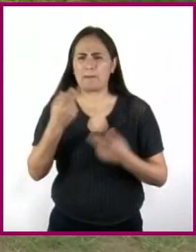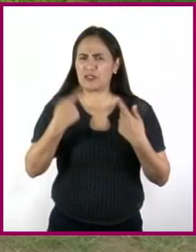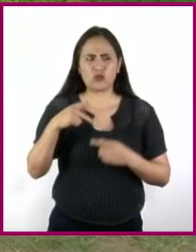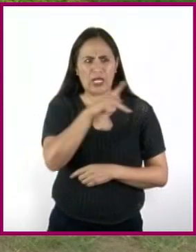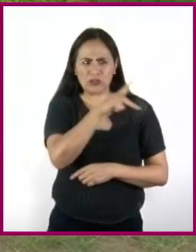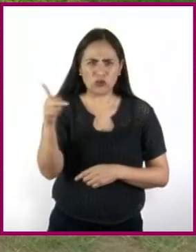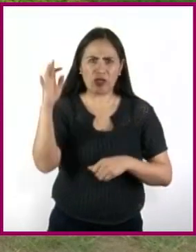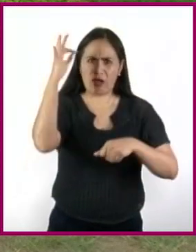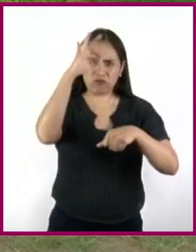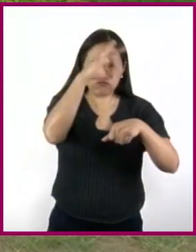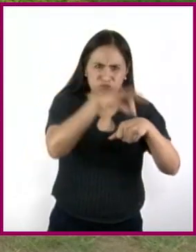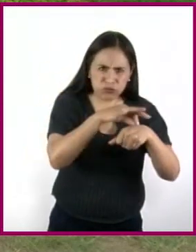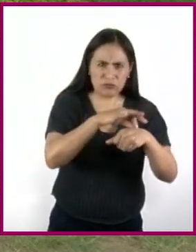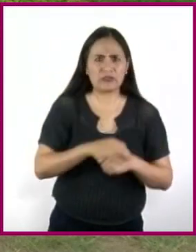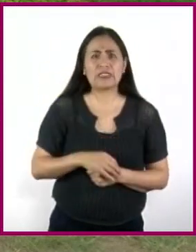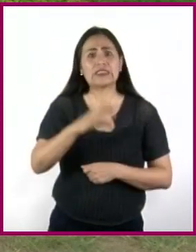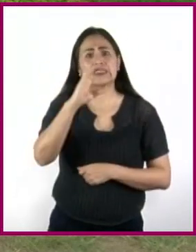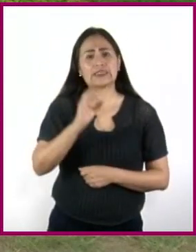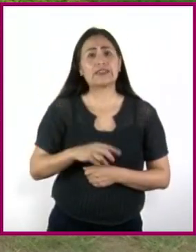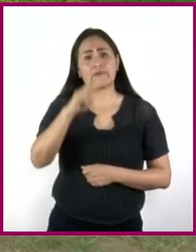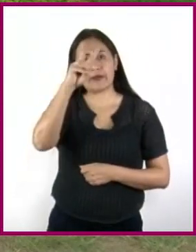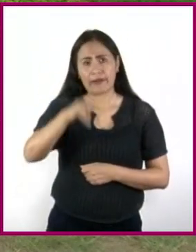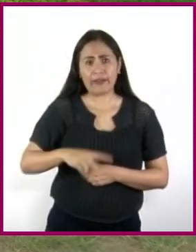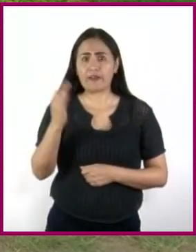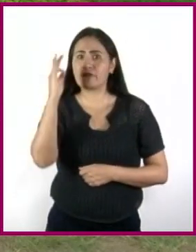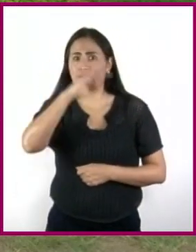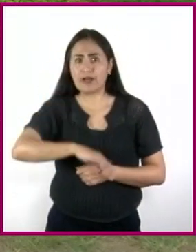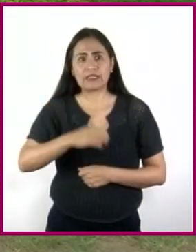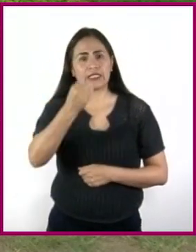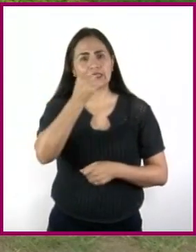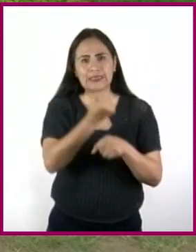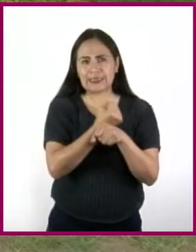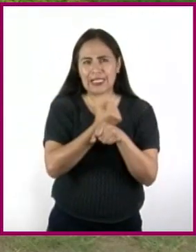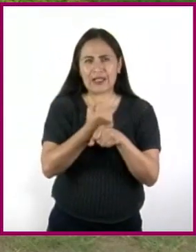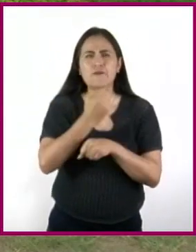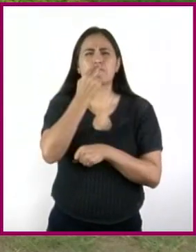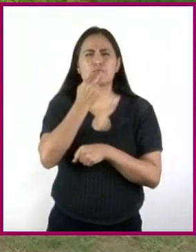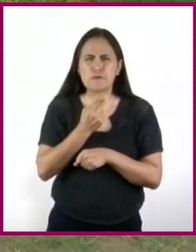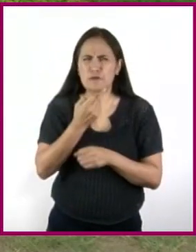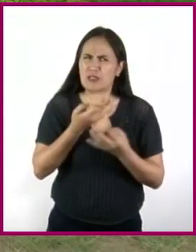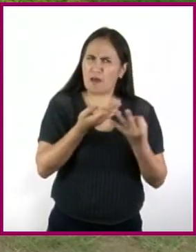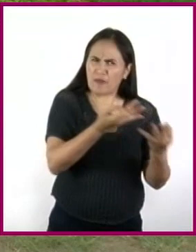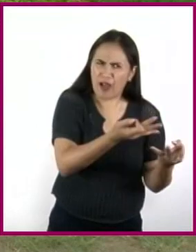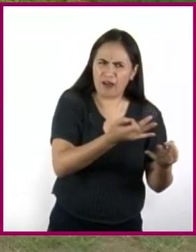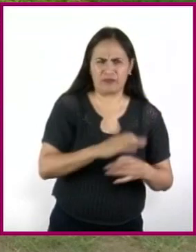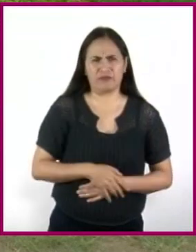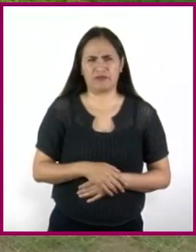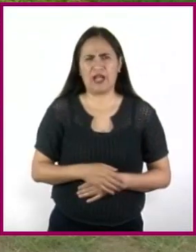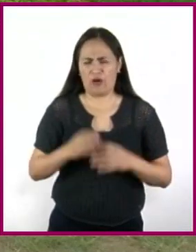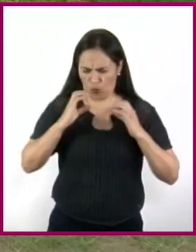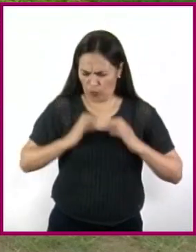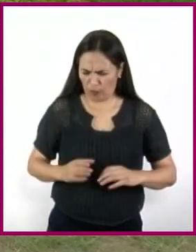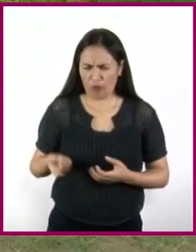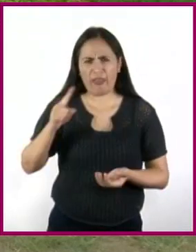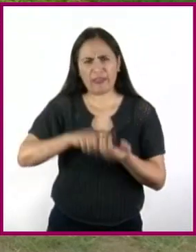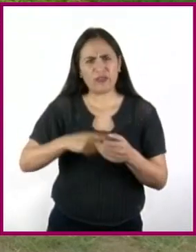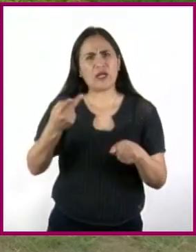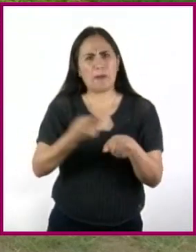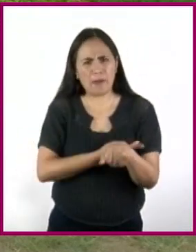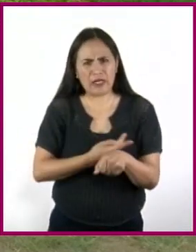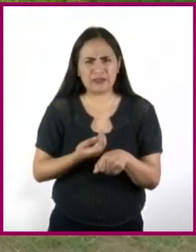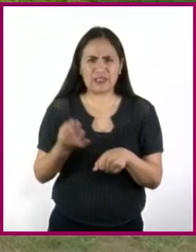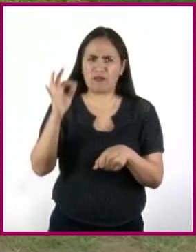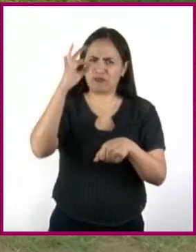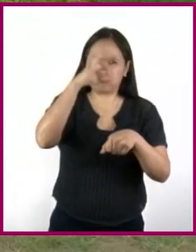personas? ¿Es cierto o falso que los atrae la sangre dulce? Nos enteraremos qué le pasa al cuerpo con los piquetes de mosquito